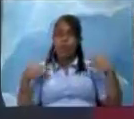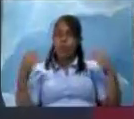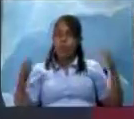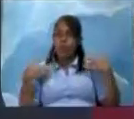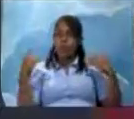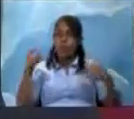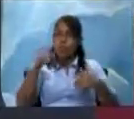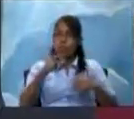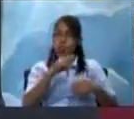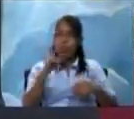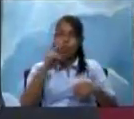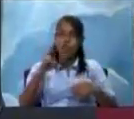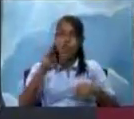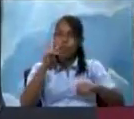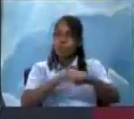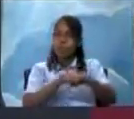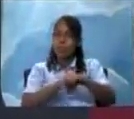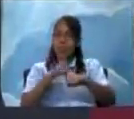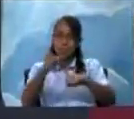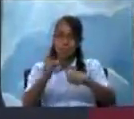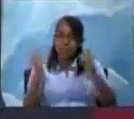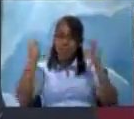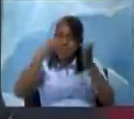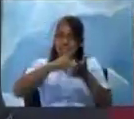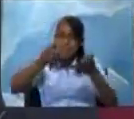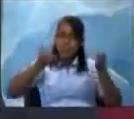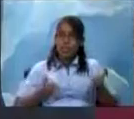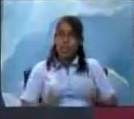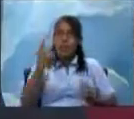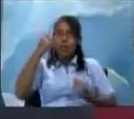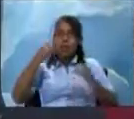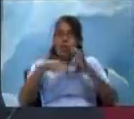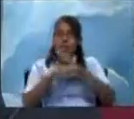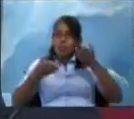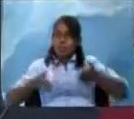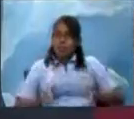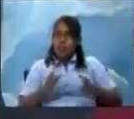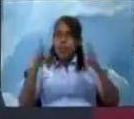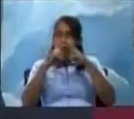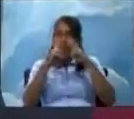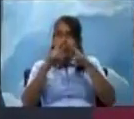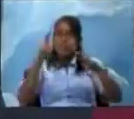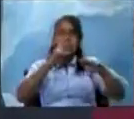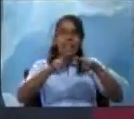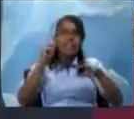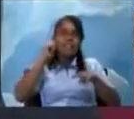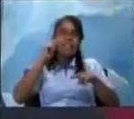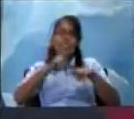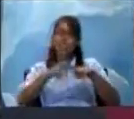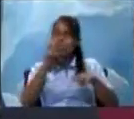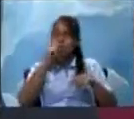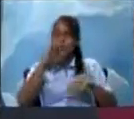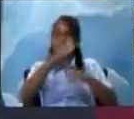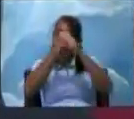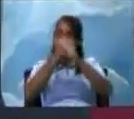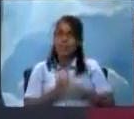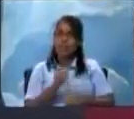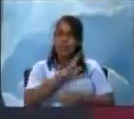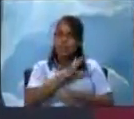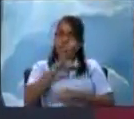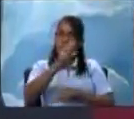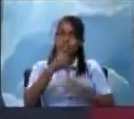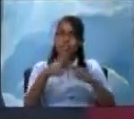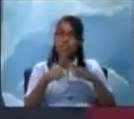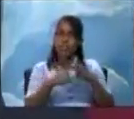contento, feliz. Uno no ve el momento, la hora que llega el momento para uno ir a dar a luz, para conocer la niña o el niño que está esperando, comprando